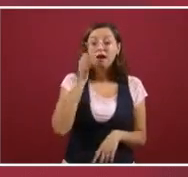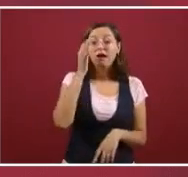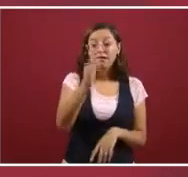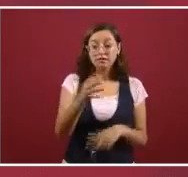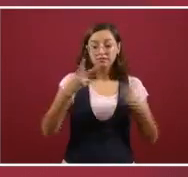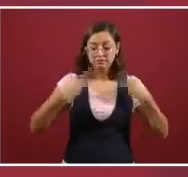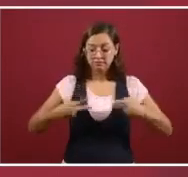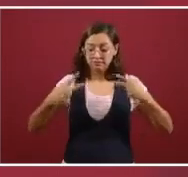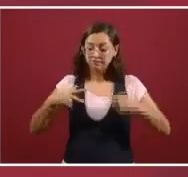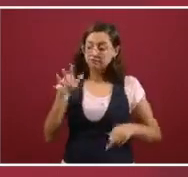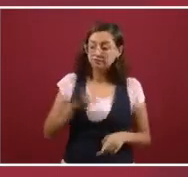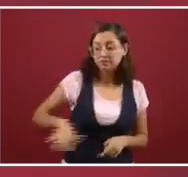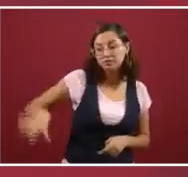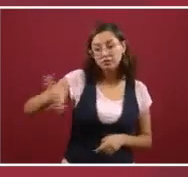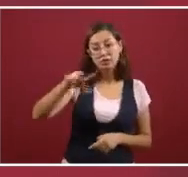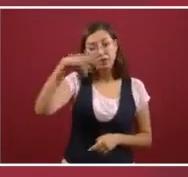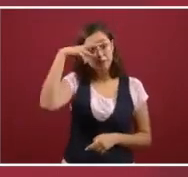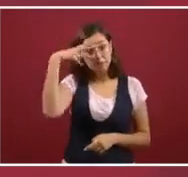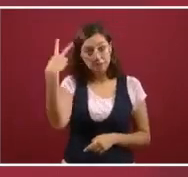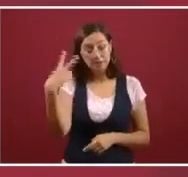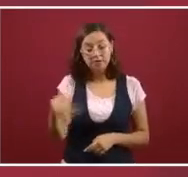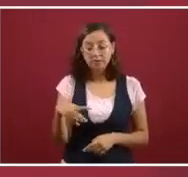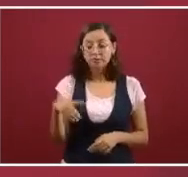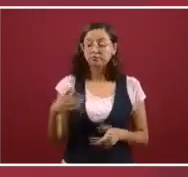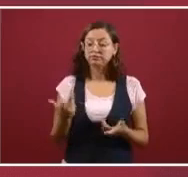los trabajadores mexicanos, que